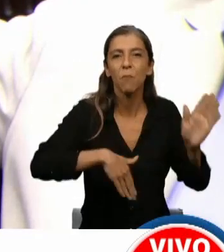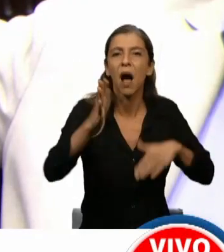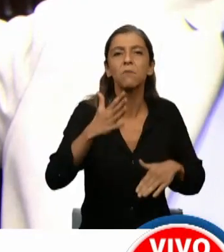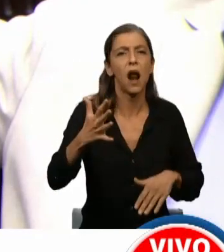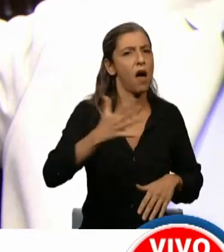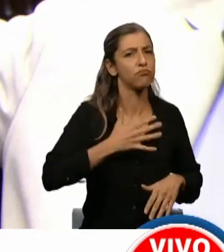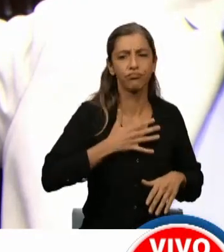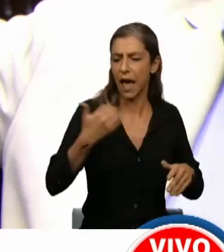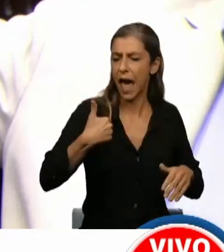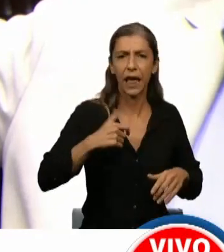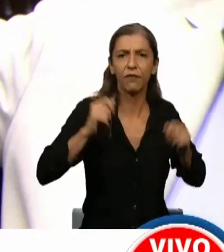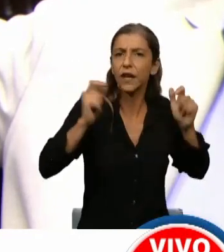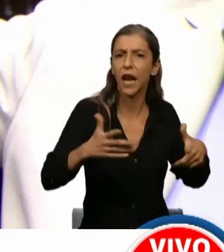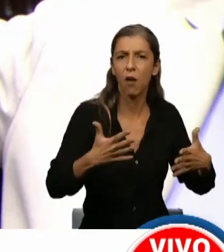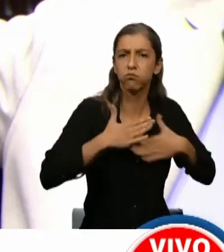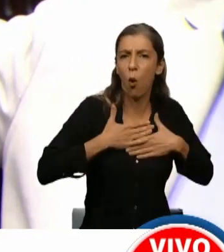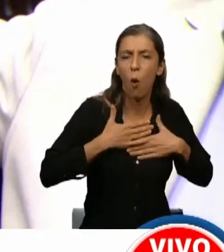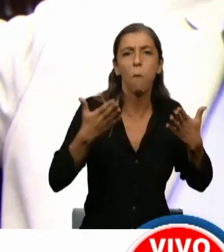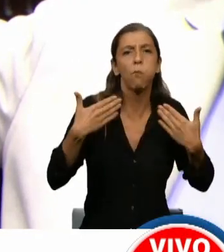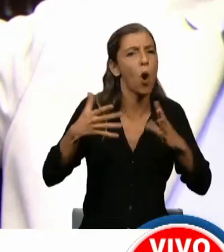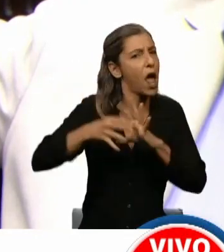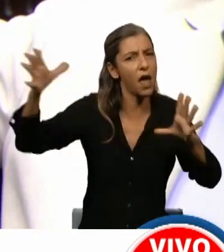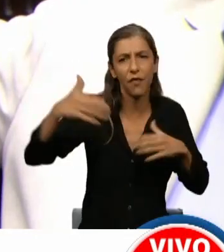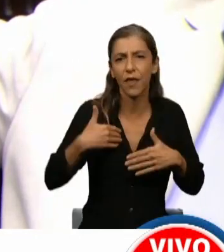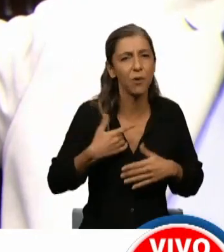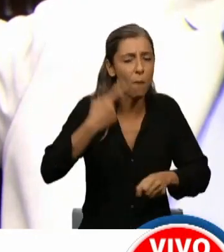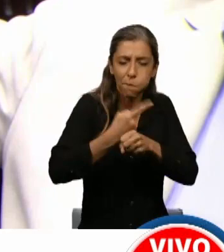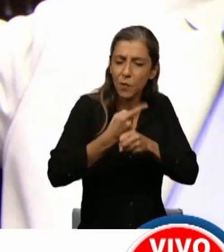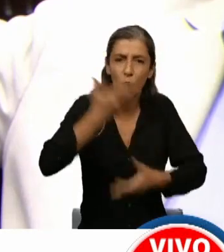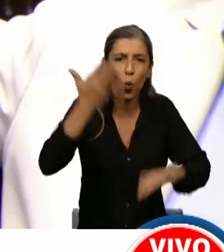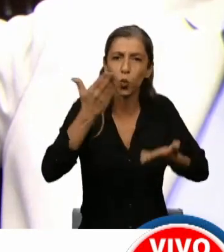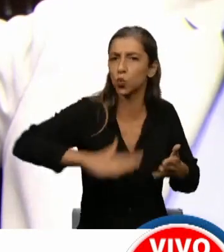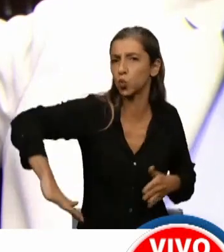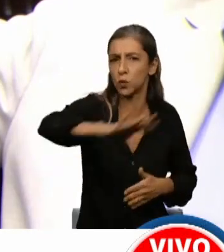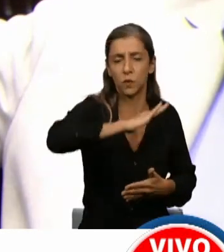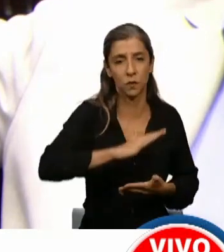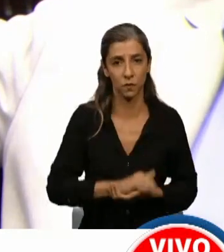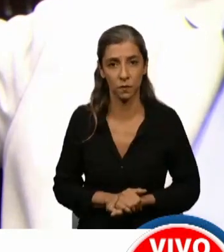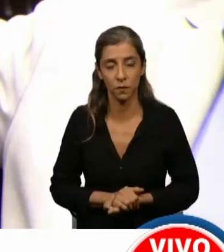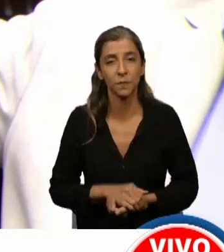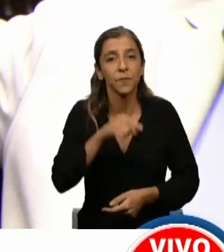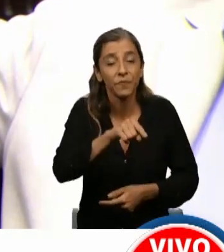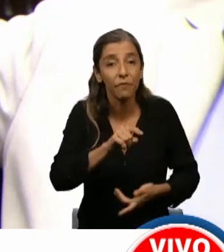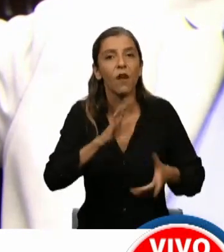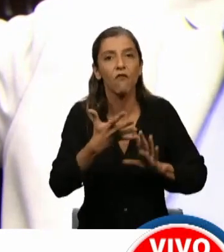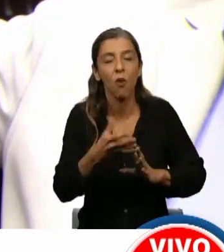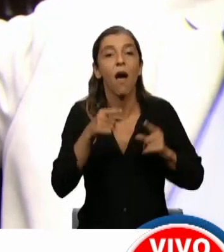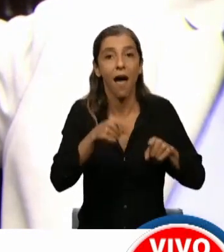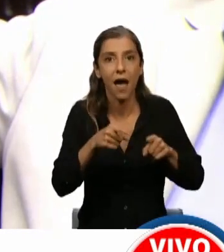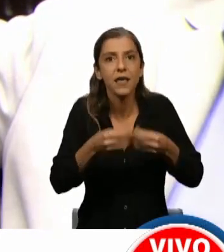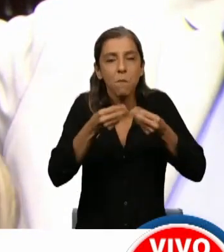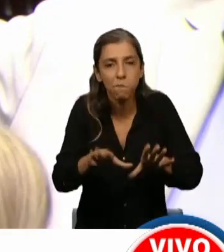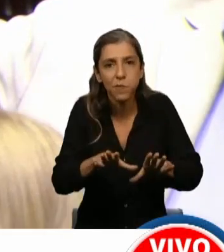independencia económica, pero fuertemente a la justicia social. La característica de este ciclo que inicia